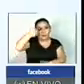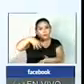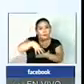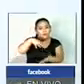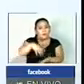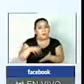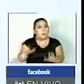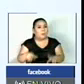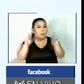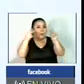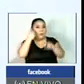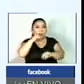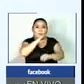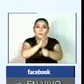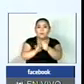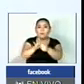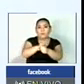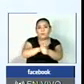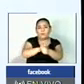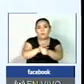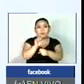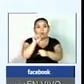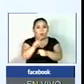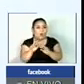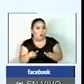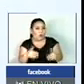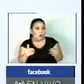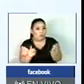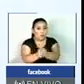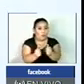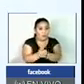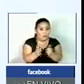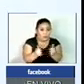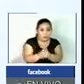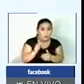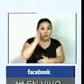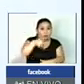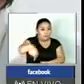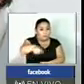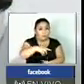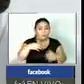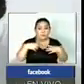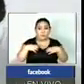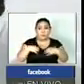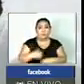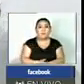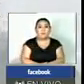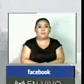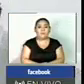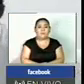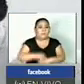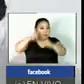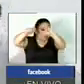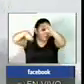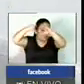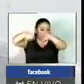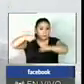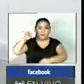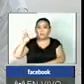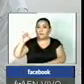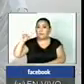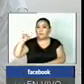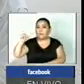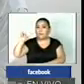manejo de la pandemia COVID-19 y su impacto en la vida de los salvadoreños. Con imágenes de Ricardo